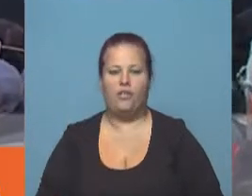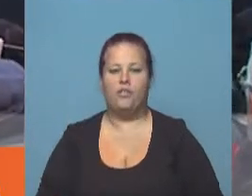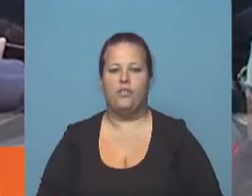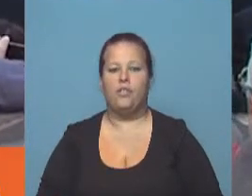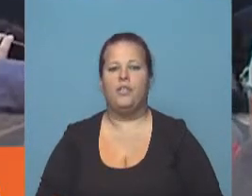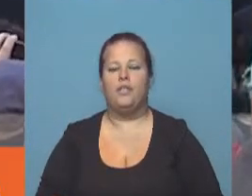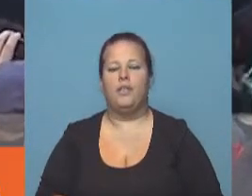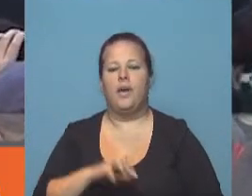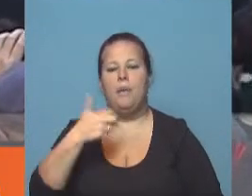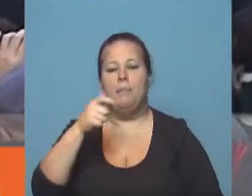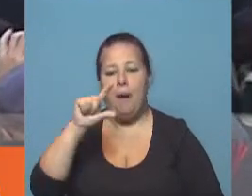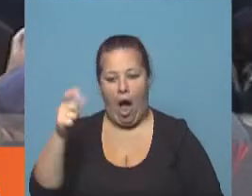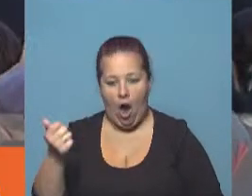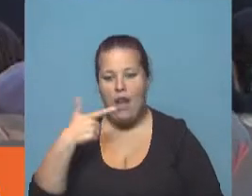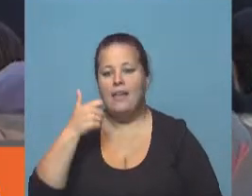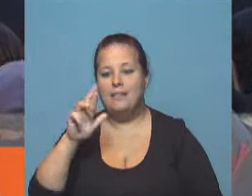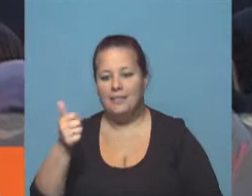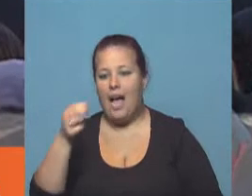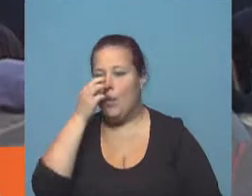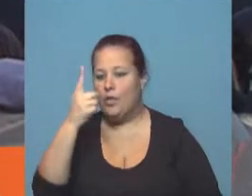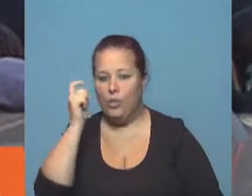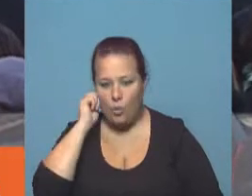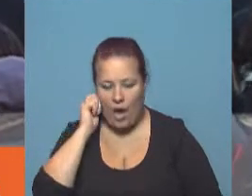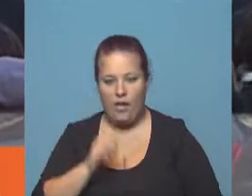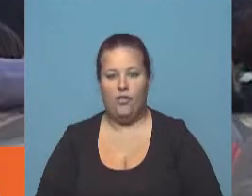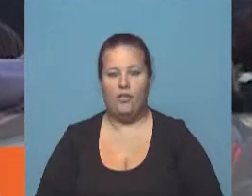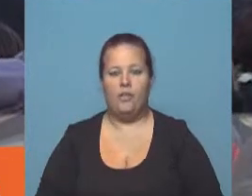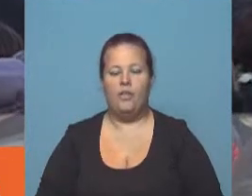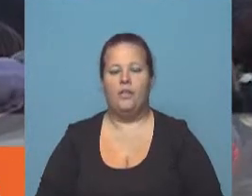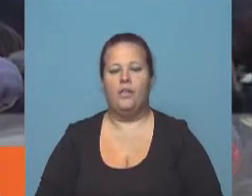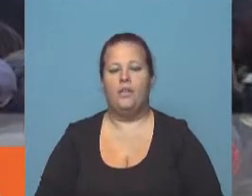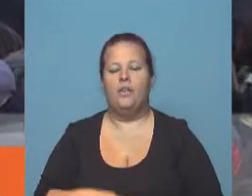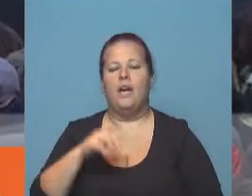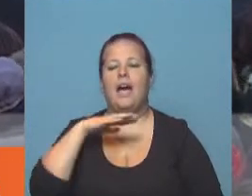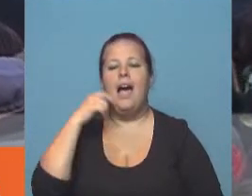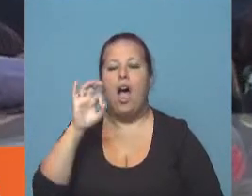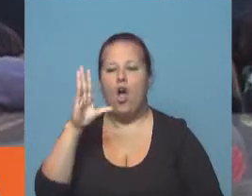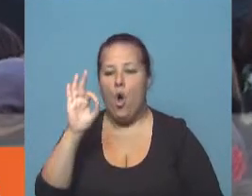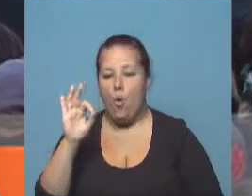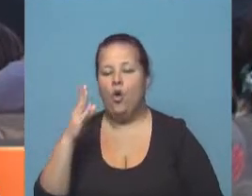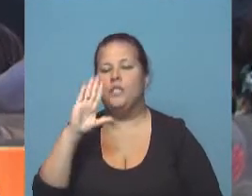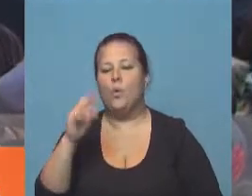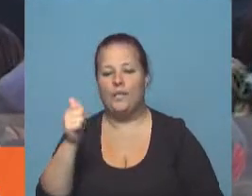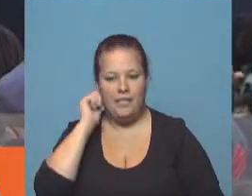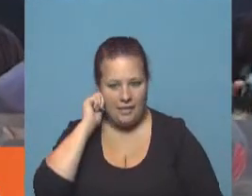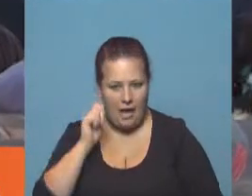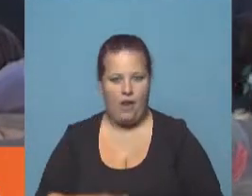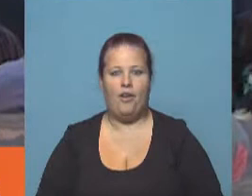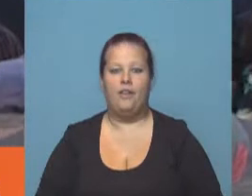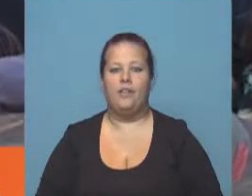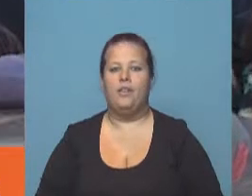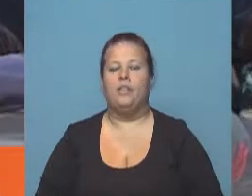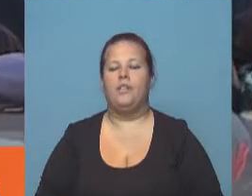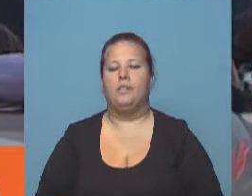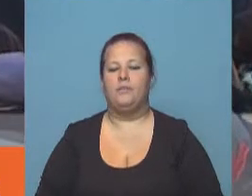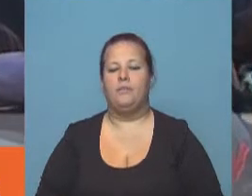Presente. Chilleschi Paola Sara, 21 años. Presente. Chemahuel Jacobo, 56 años. Presente.